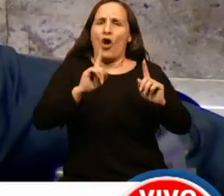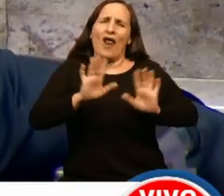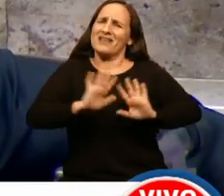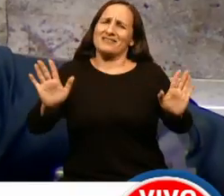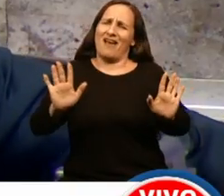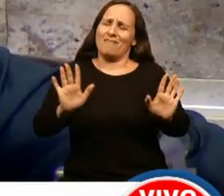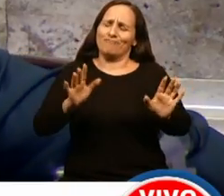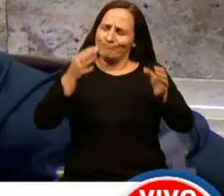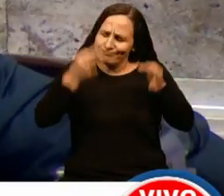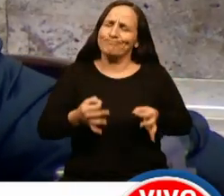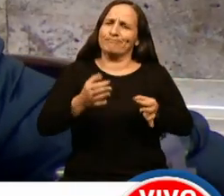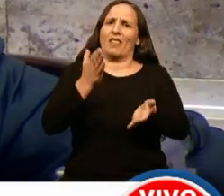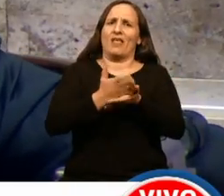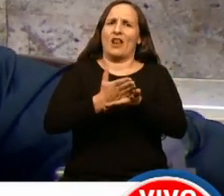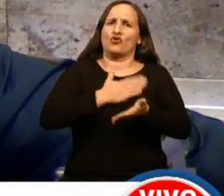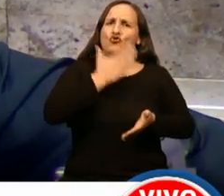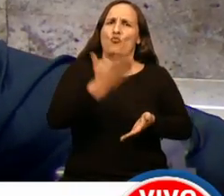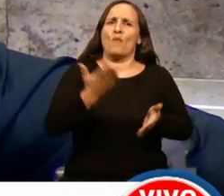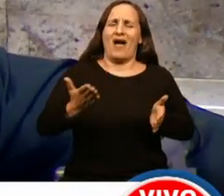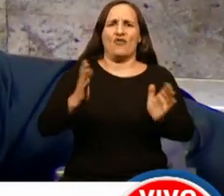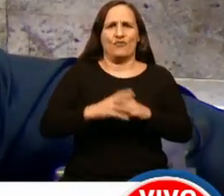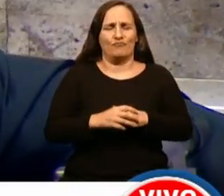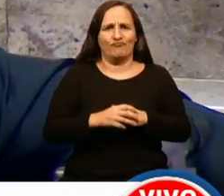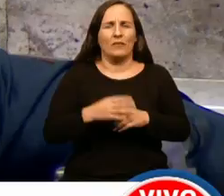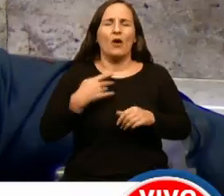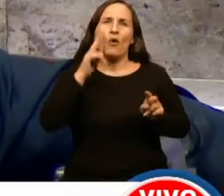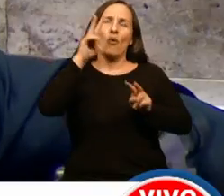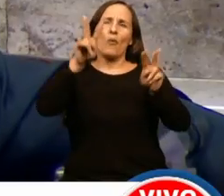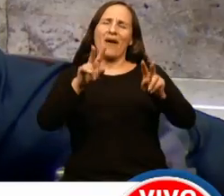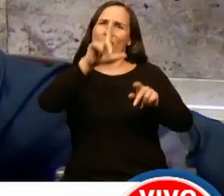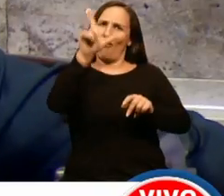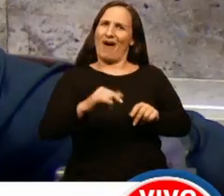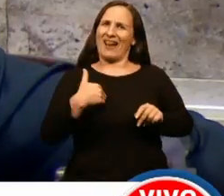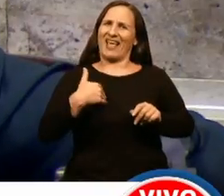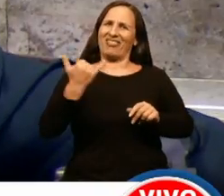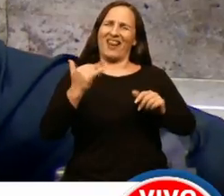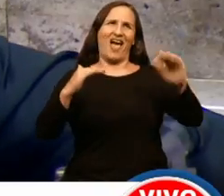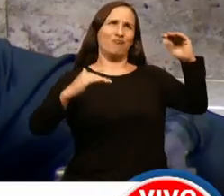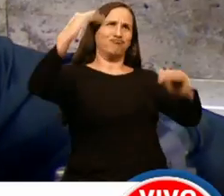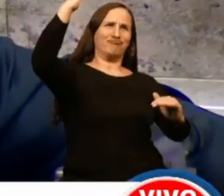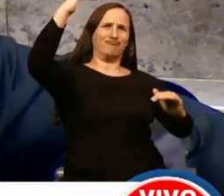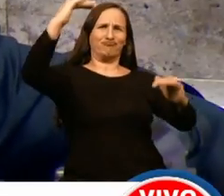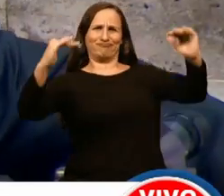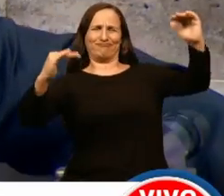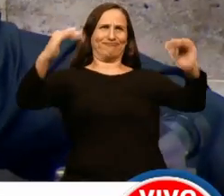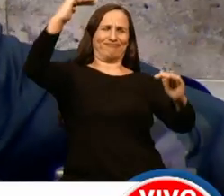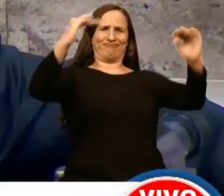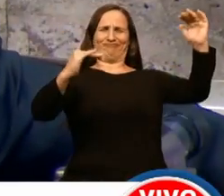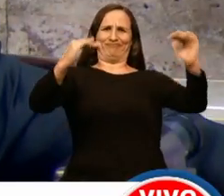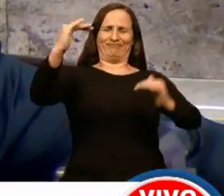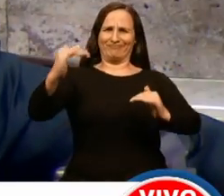humano también me parece que hay muchas asimetrías en este país hoy si estaba un